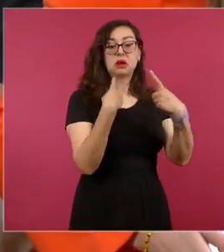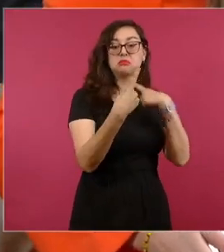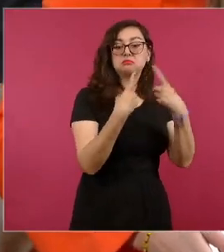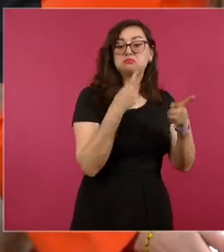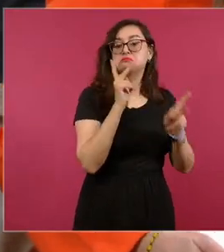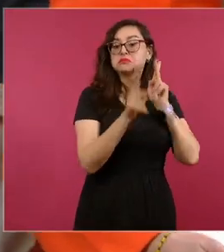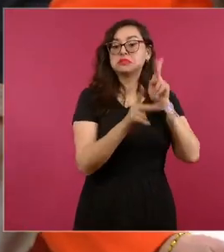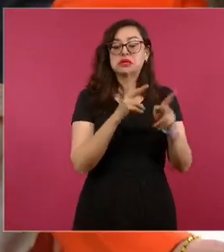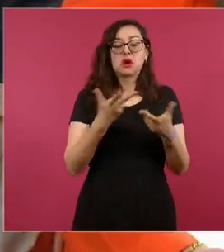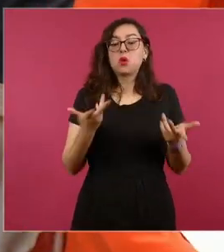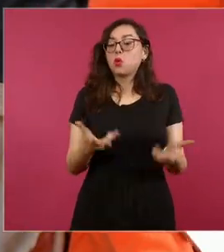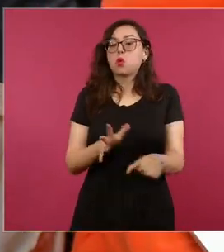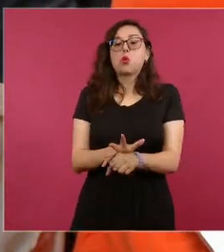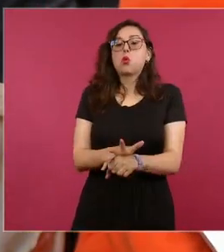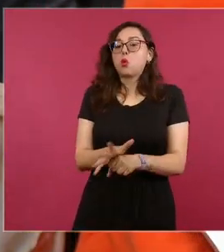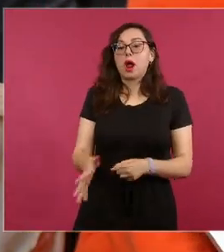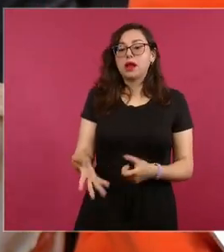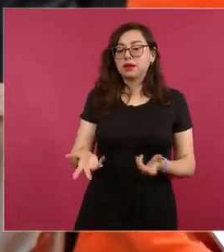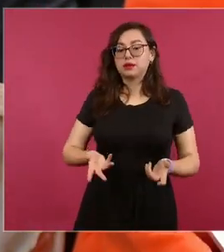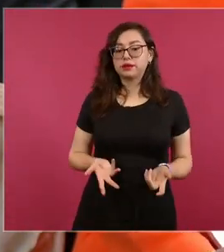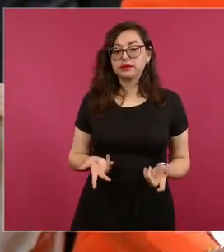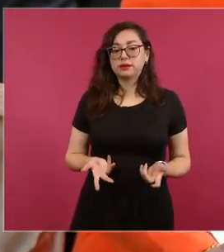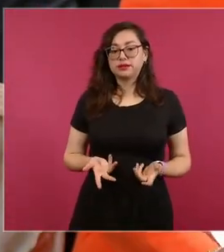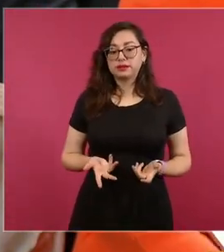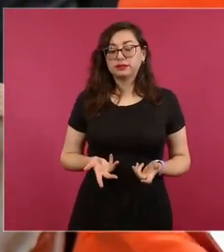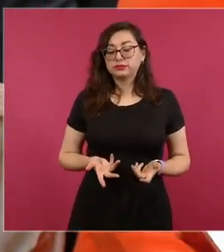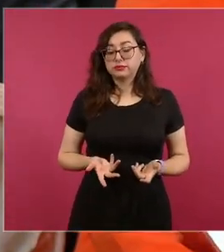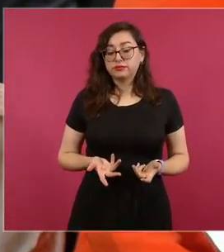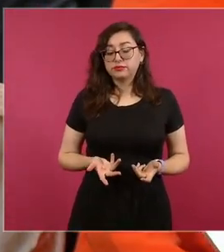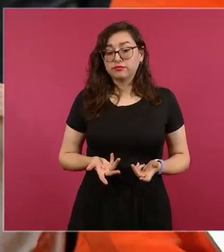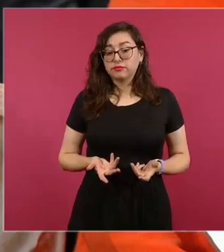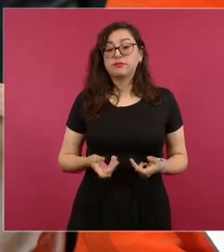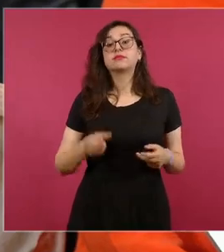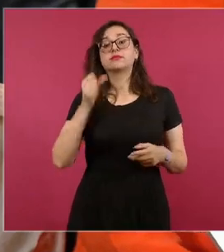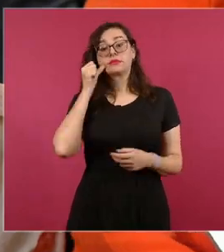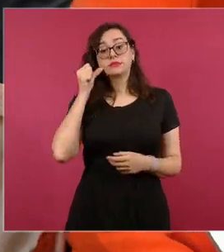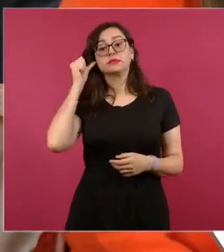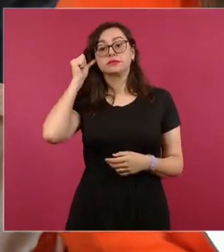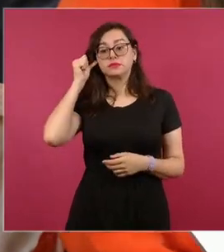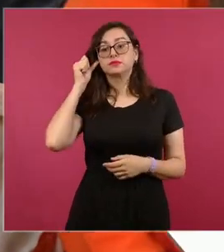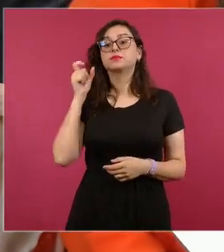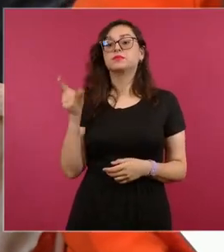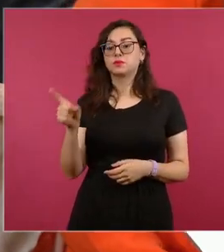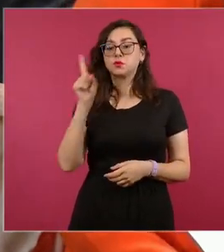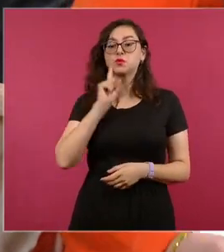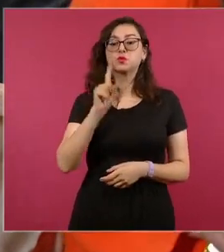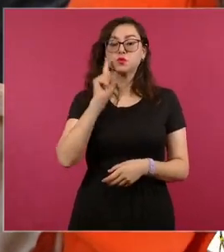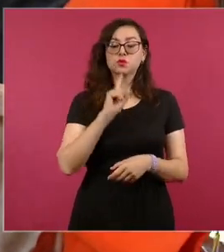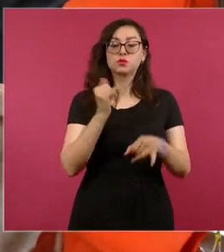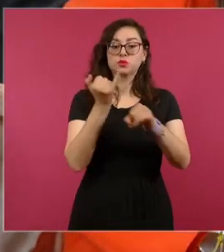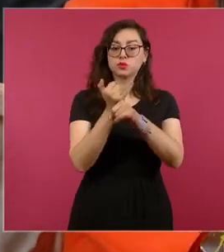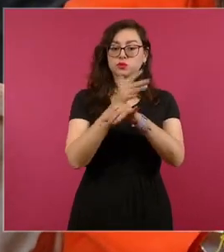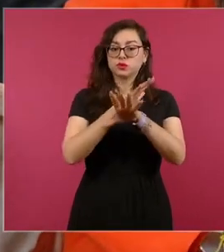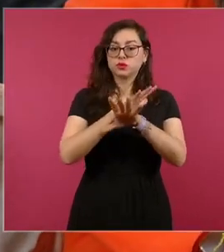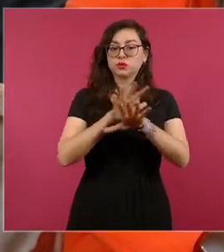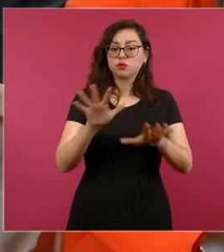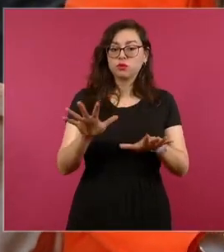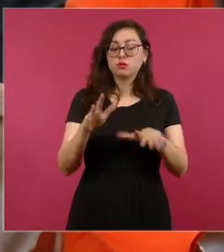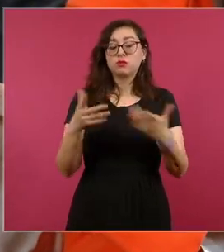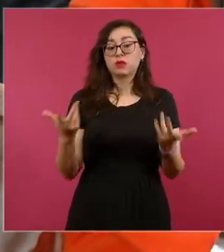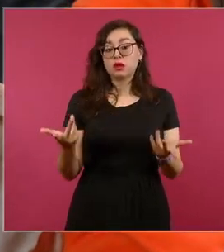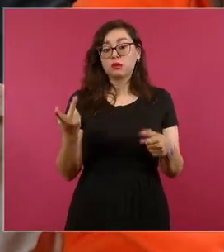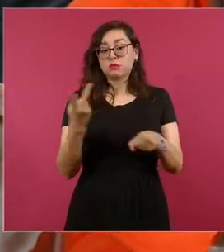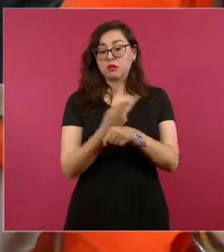migratorio. Ese en primer sentido, debido a que también ayer la canciller dio información sobre un caso de un mexicano que